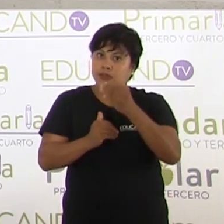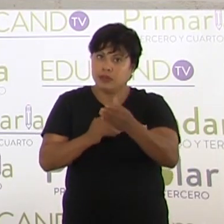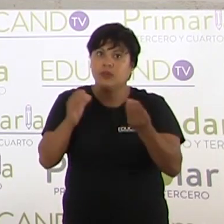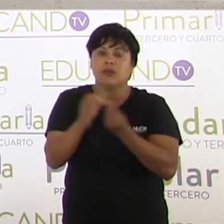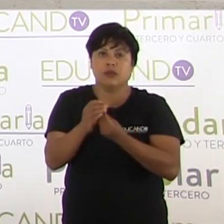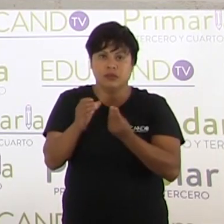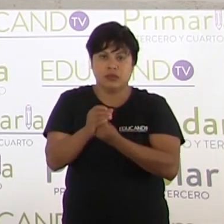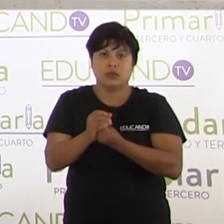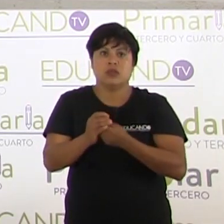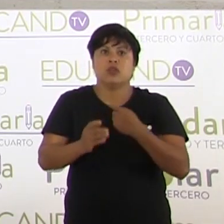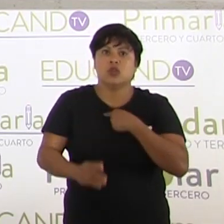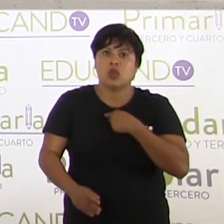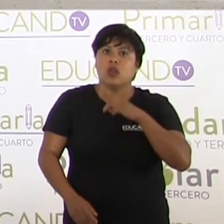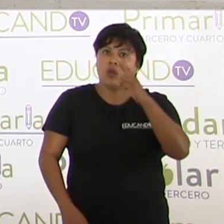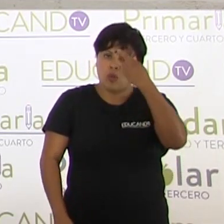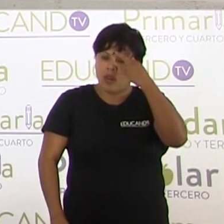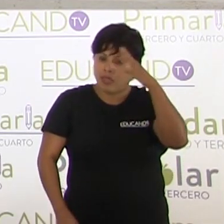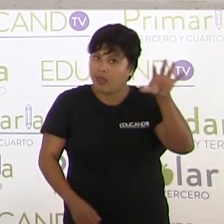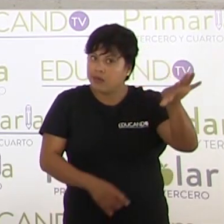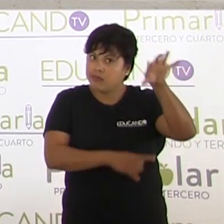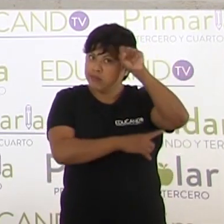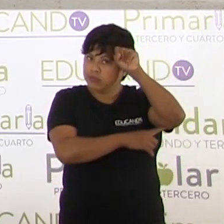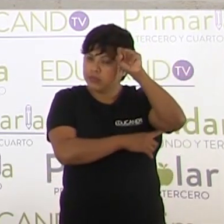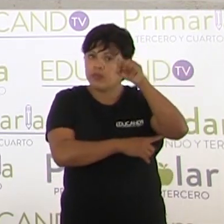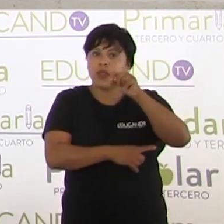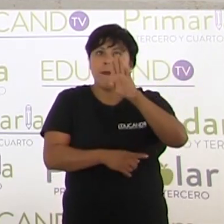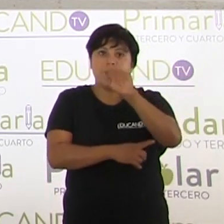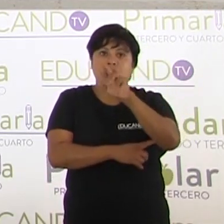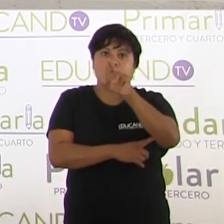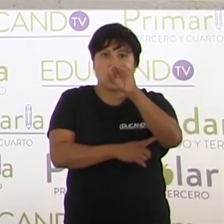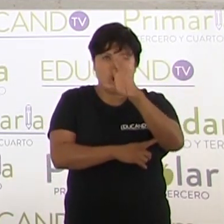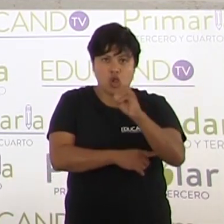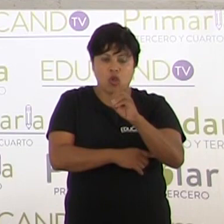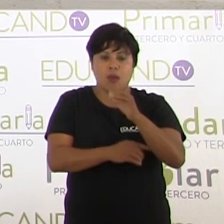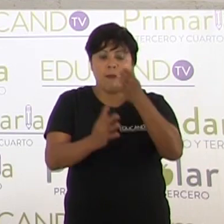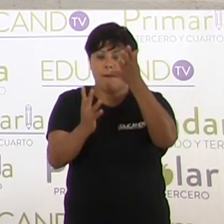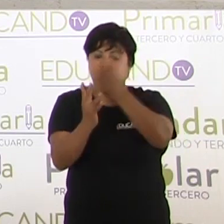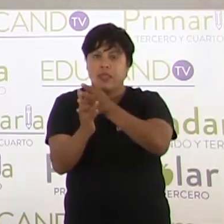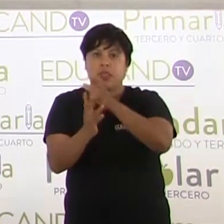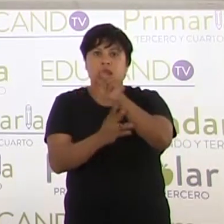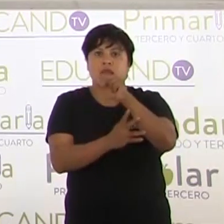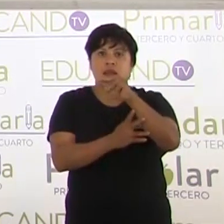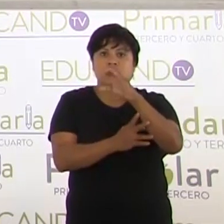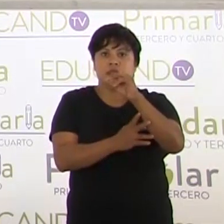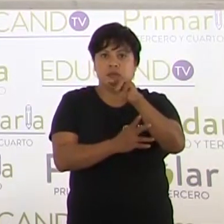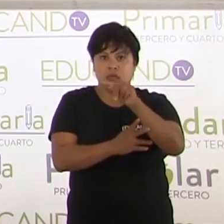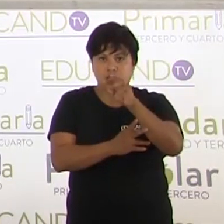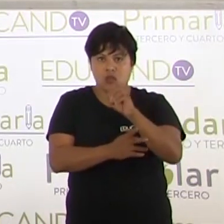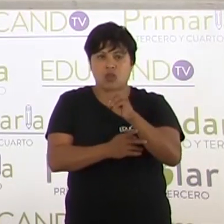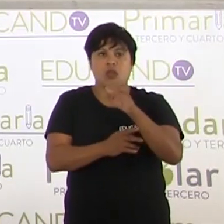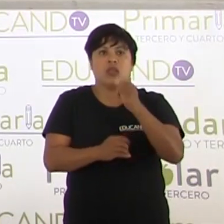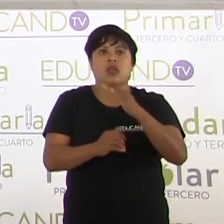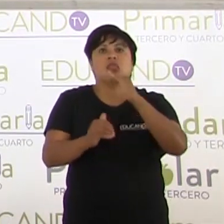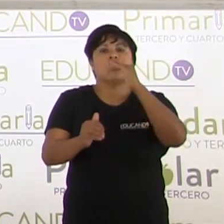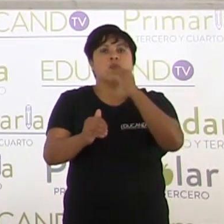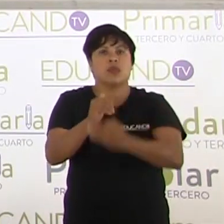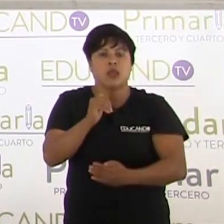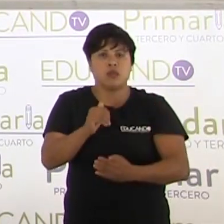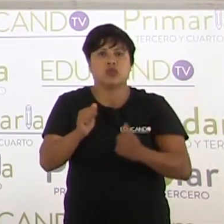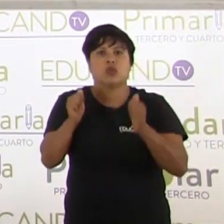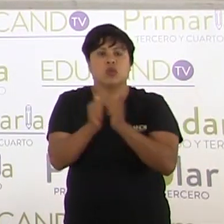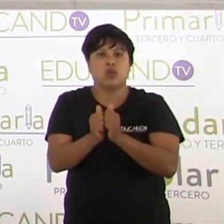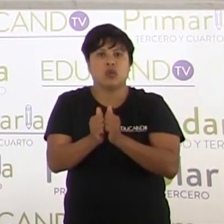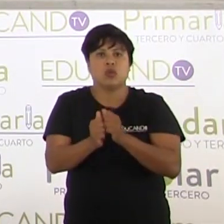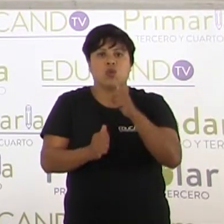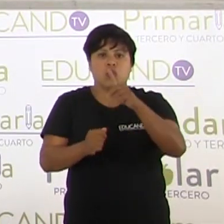sesión, entonces retomaremos el barroco, parte del Renacimiento, y concluiríamos